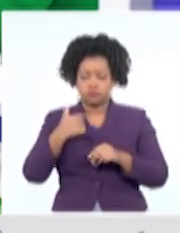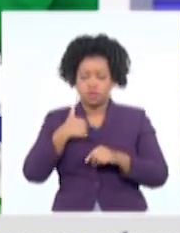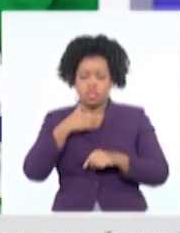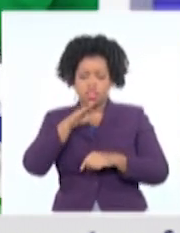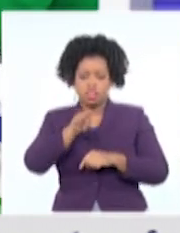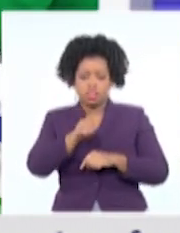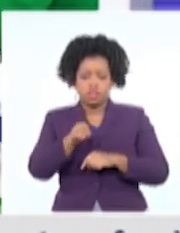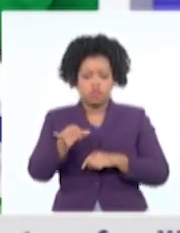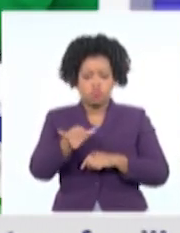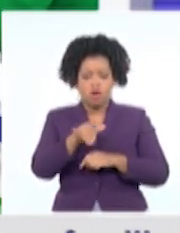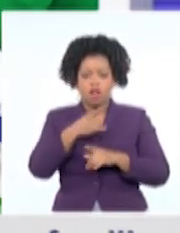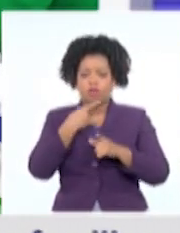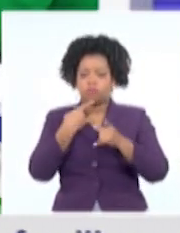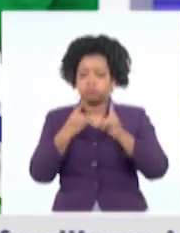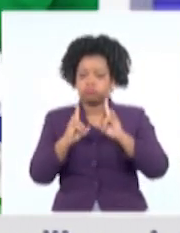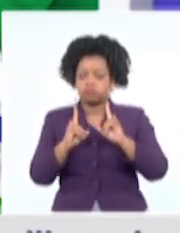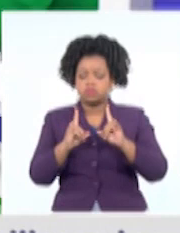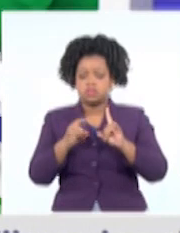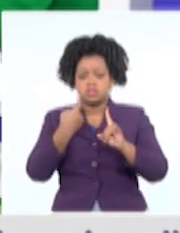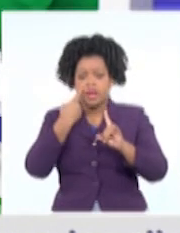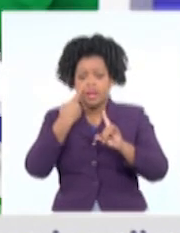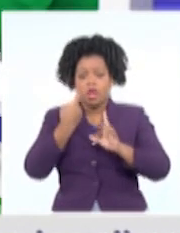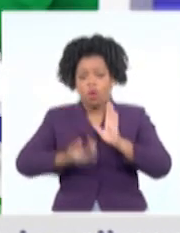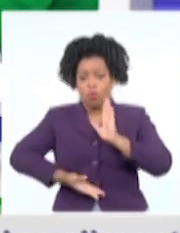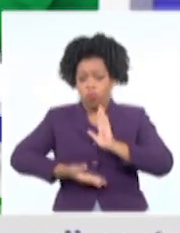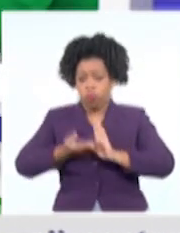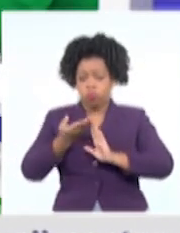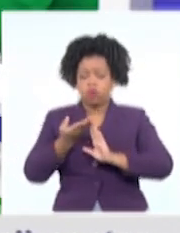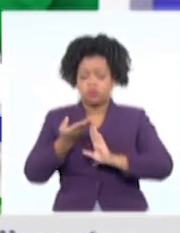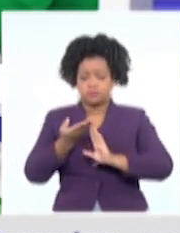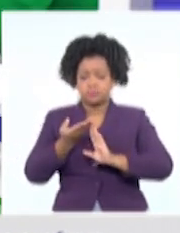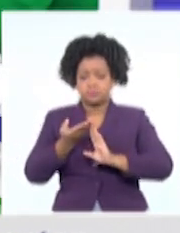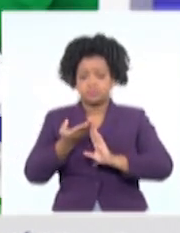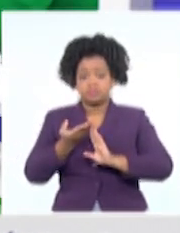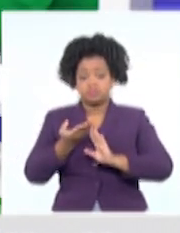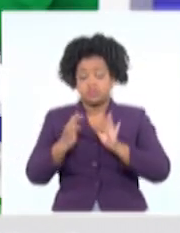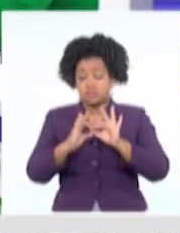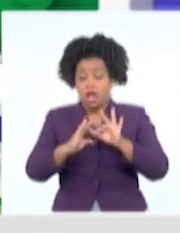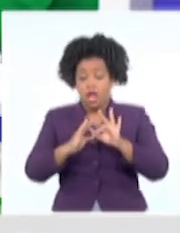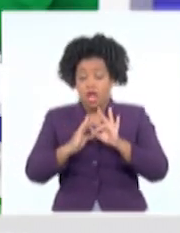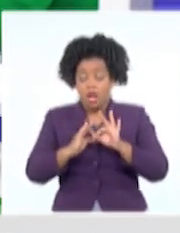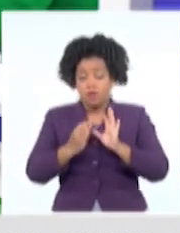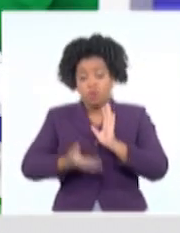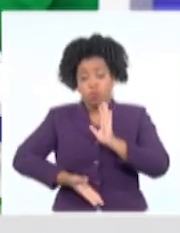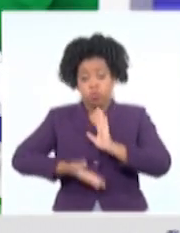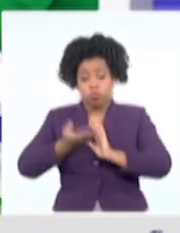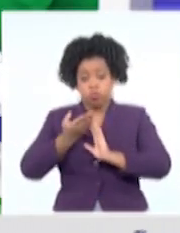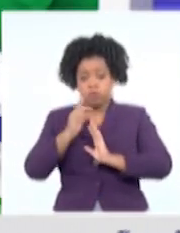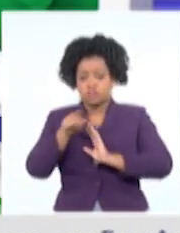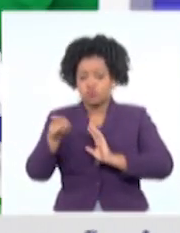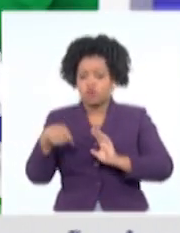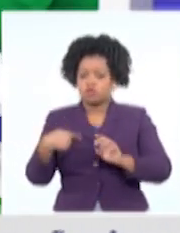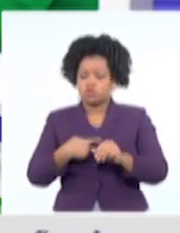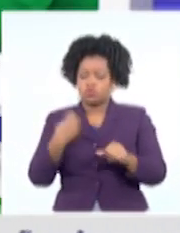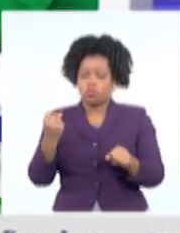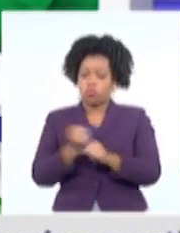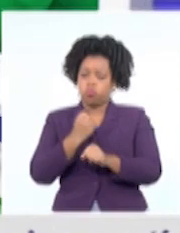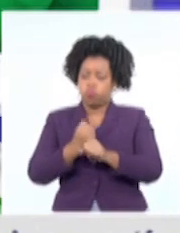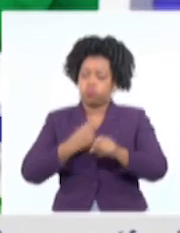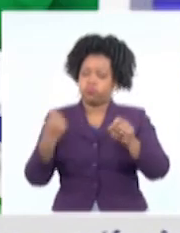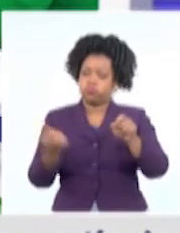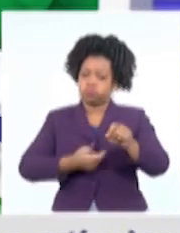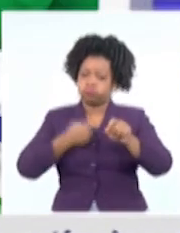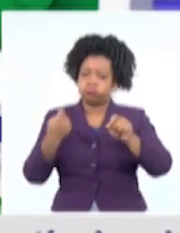los fallecidos, todavía elevado. Estos son pacientes que se trabaja, que se hace todo